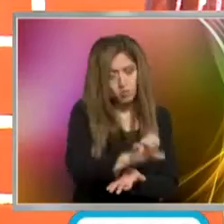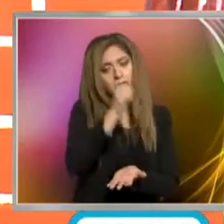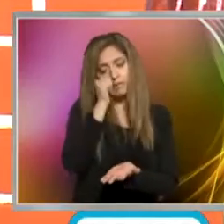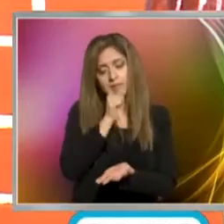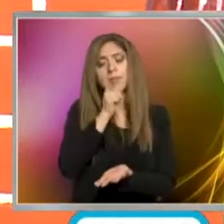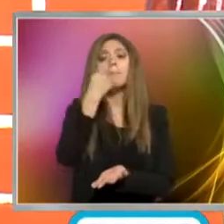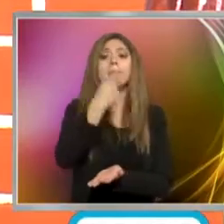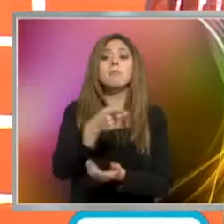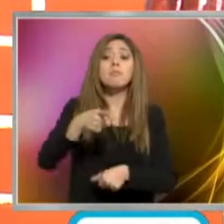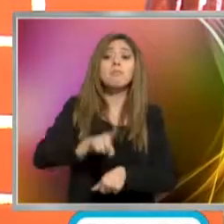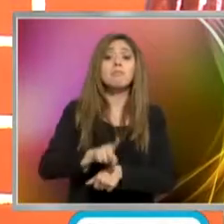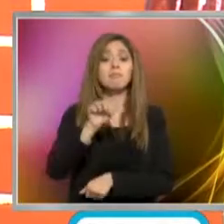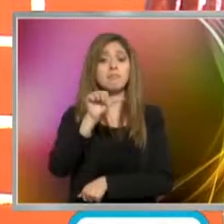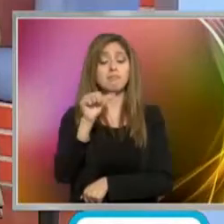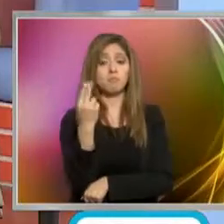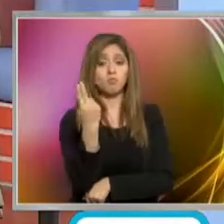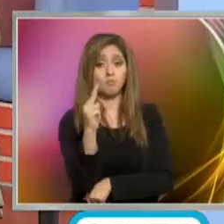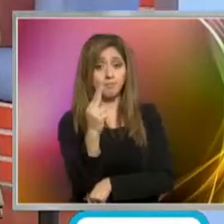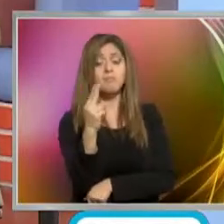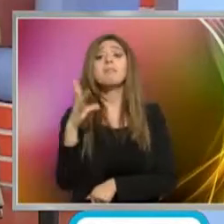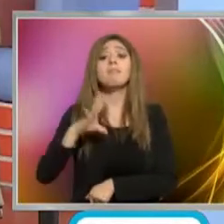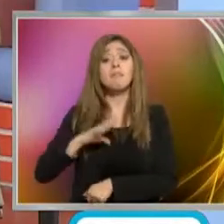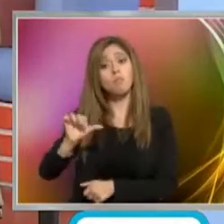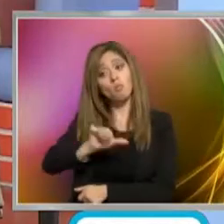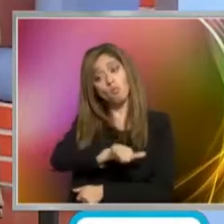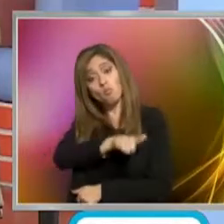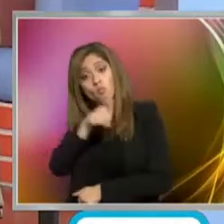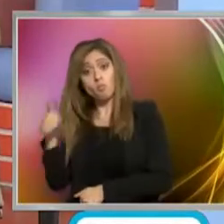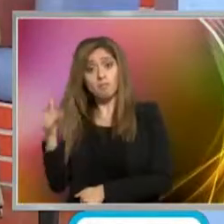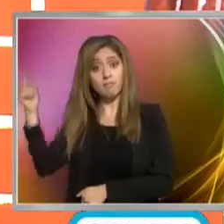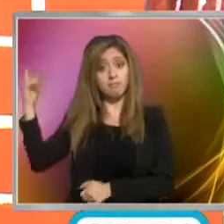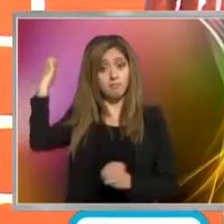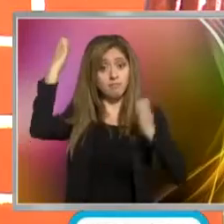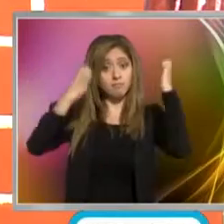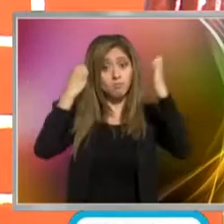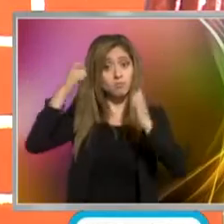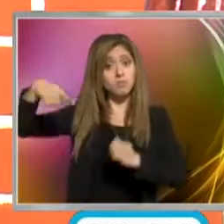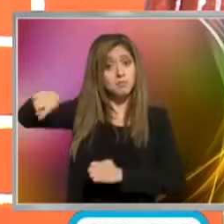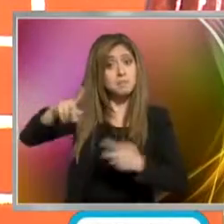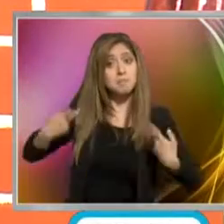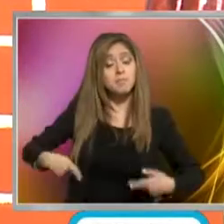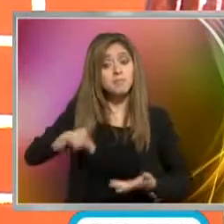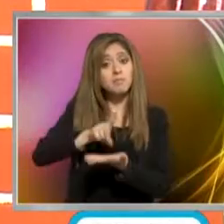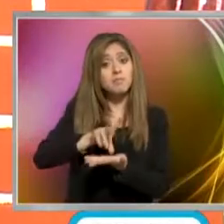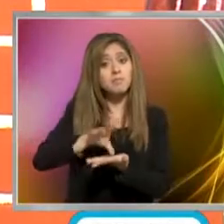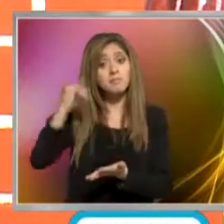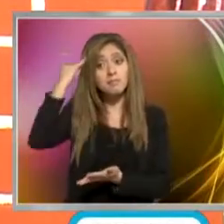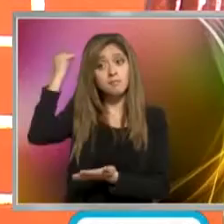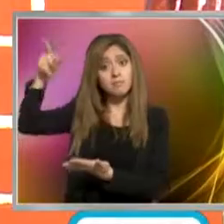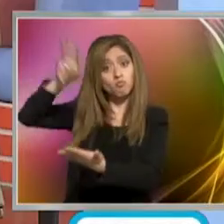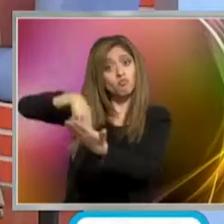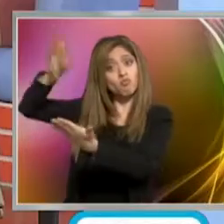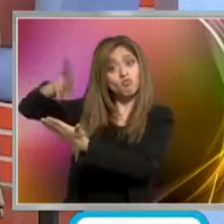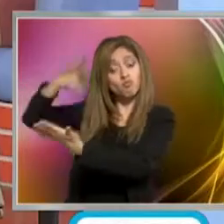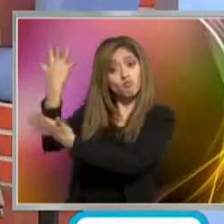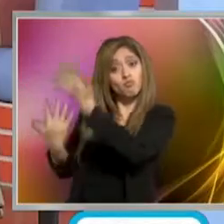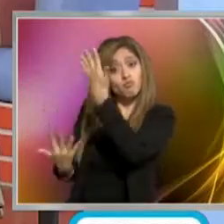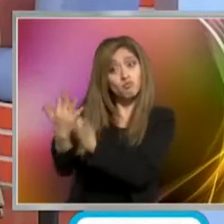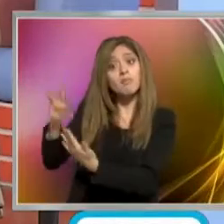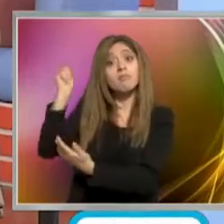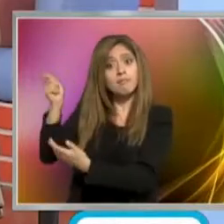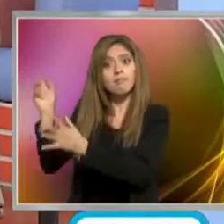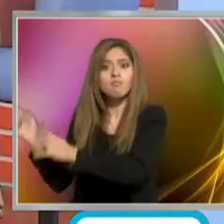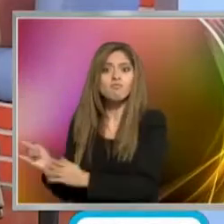el 16 de noviembre, hay otra exposición donde ellos mismos van a pintar, todos los cuadros que han pintado, ahora ellos lo van a hacer